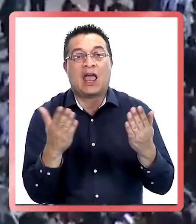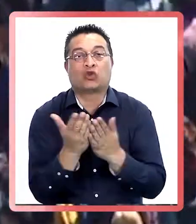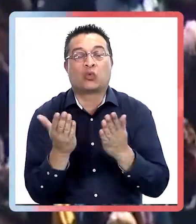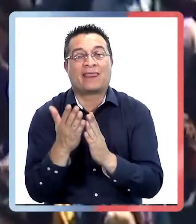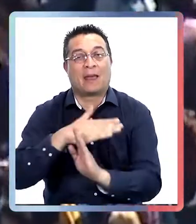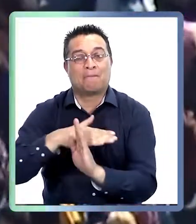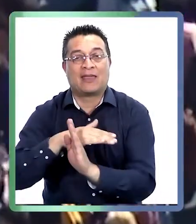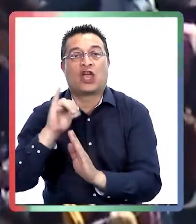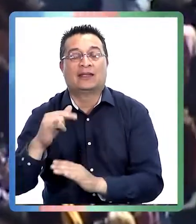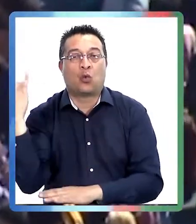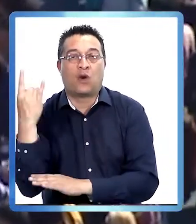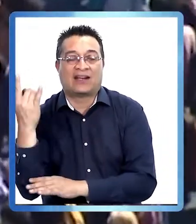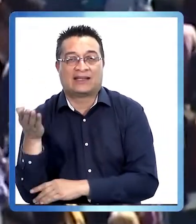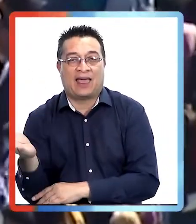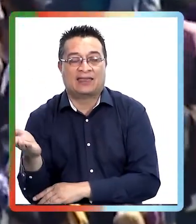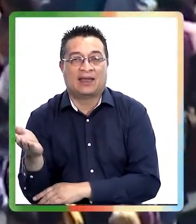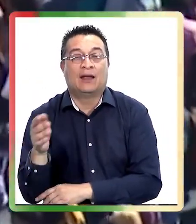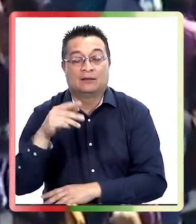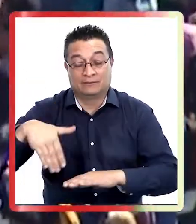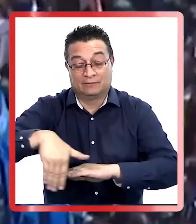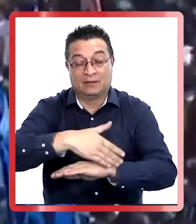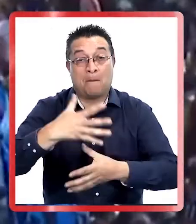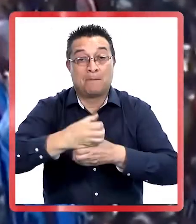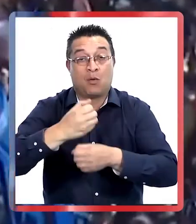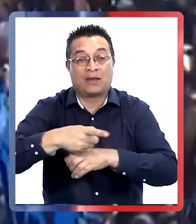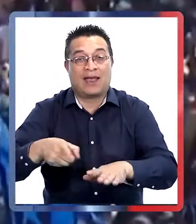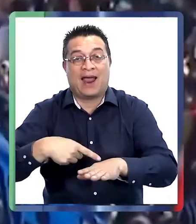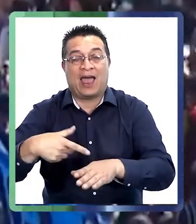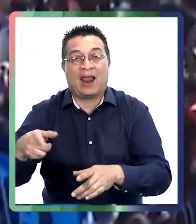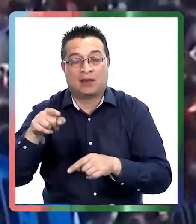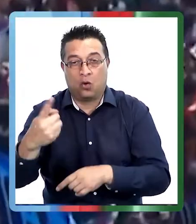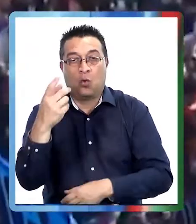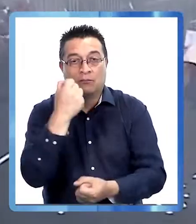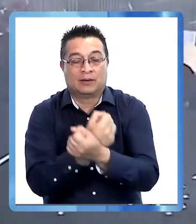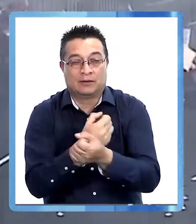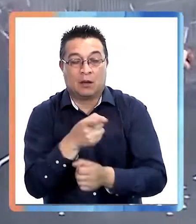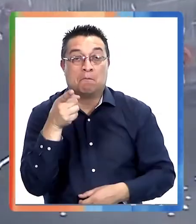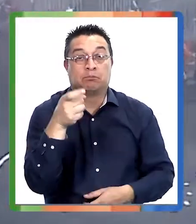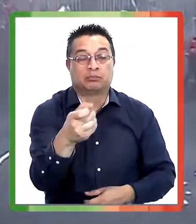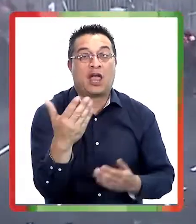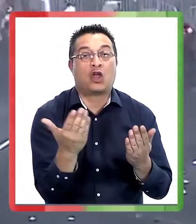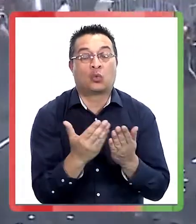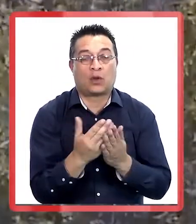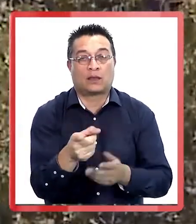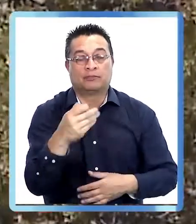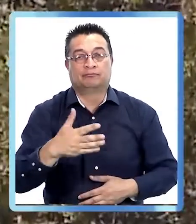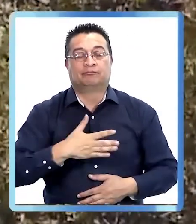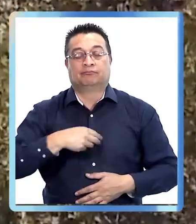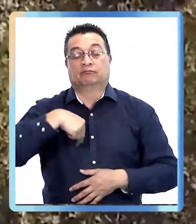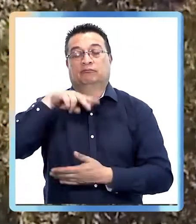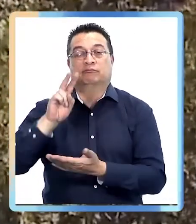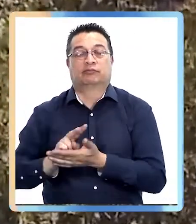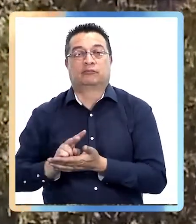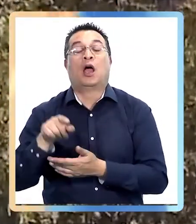estudiantes secundarios y universitarios. En Diagonal Paraguay con Alameda, un carabinero del tránsito disparó contra un estudiante en el tórax.